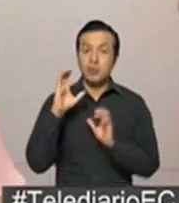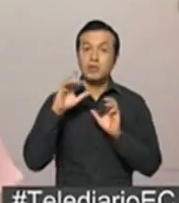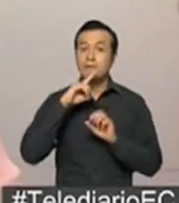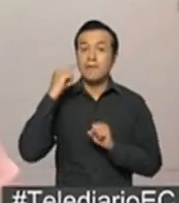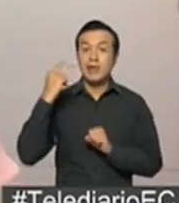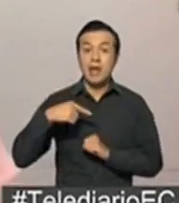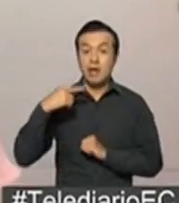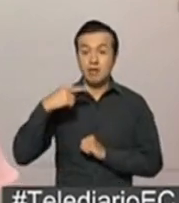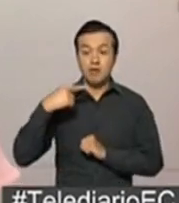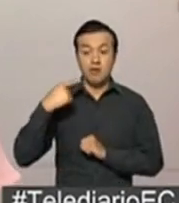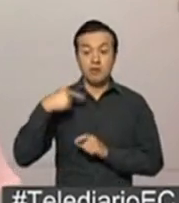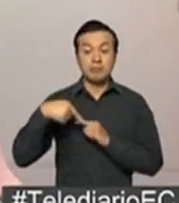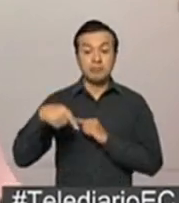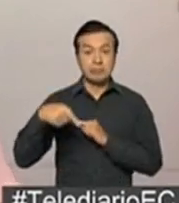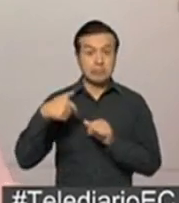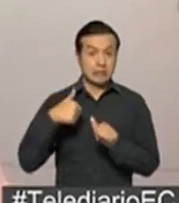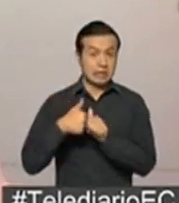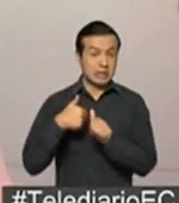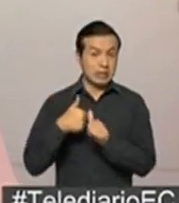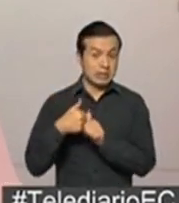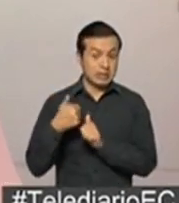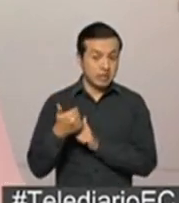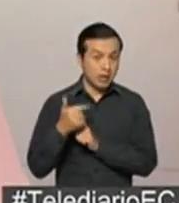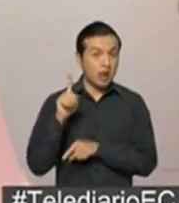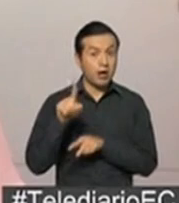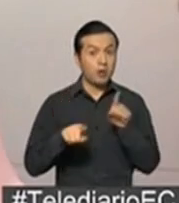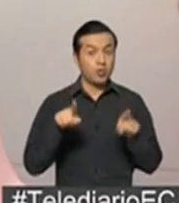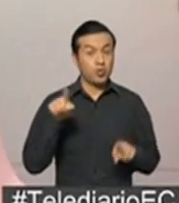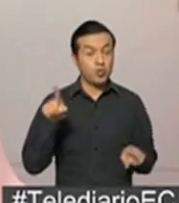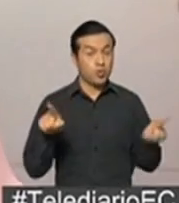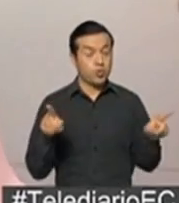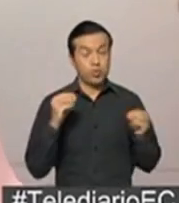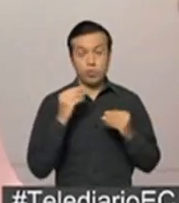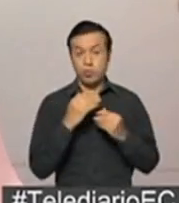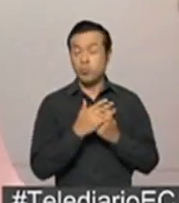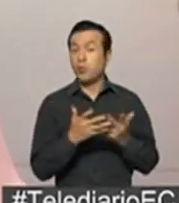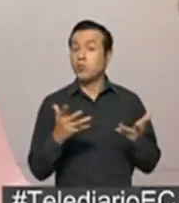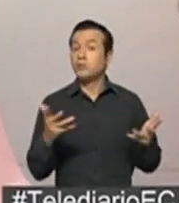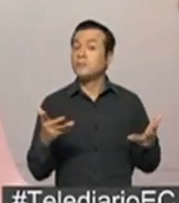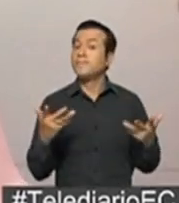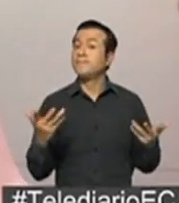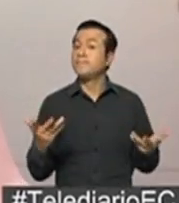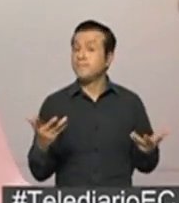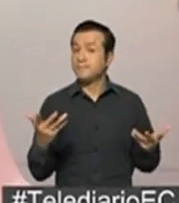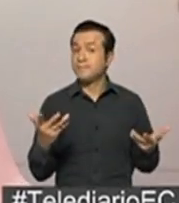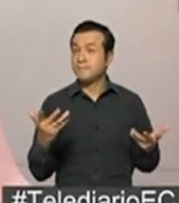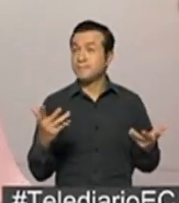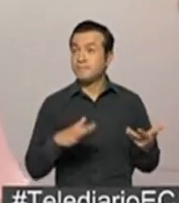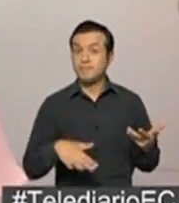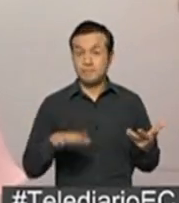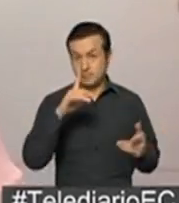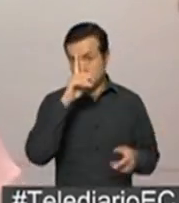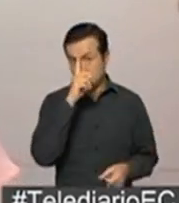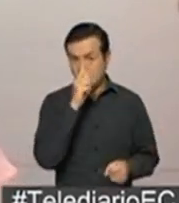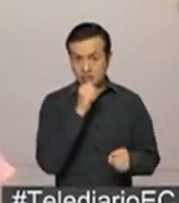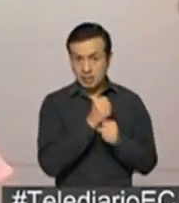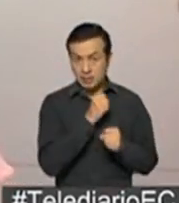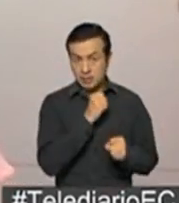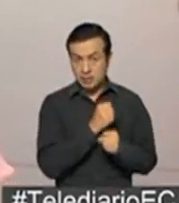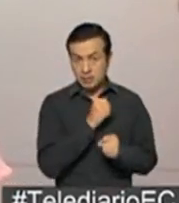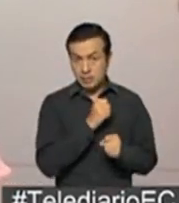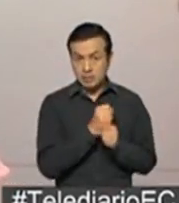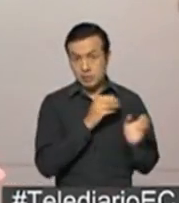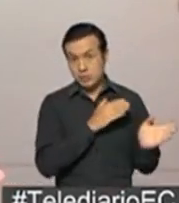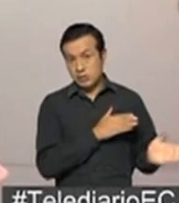fin de año que ya se viene en algunos medios, se da a conocer ya que pues las plazas hoteleras, las reservas se